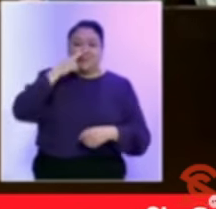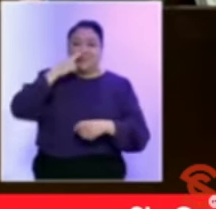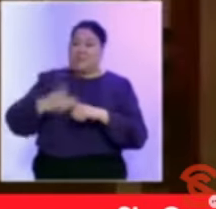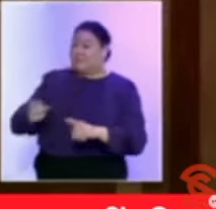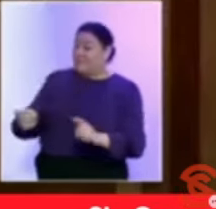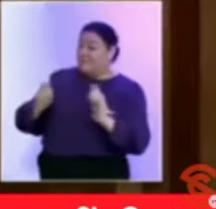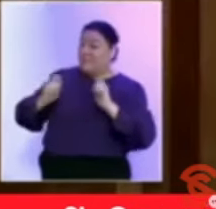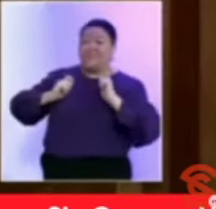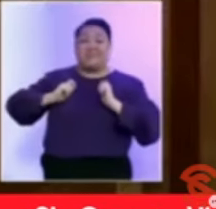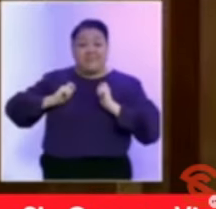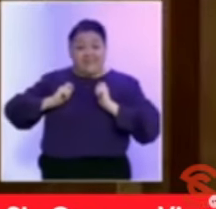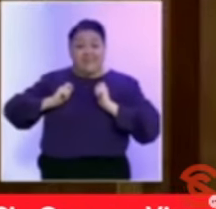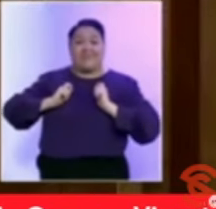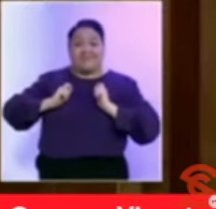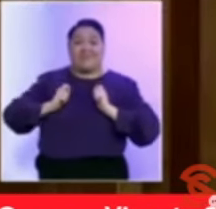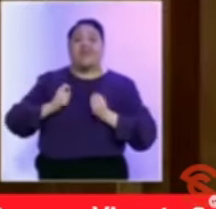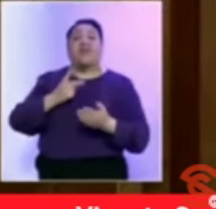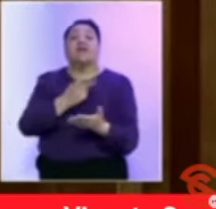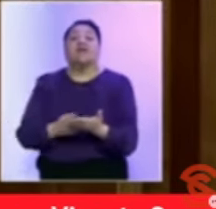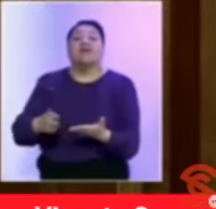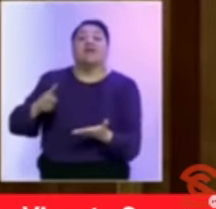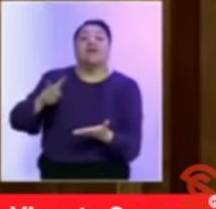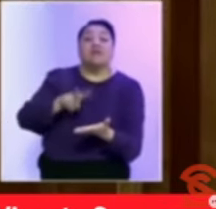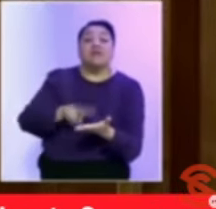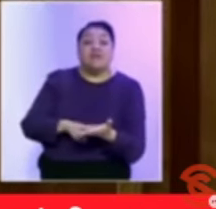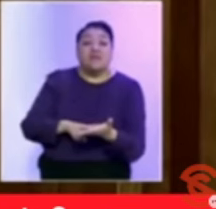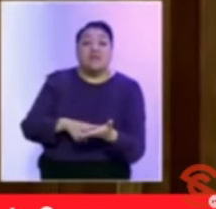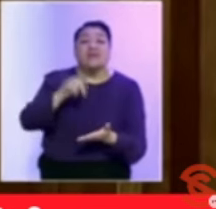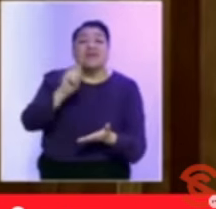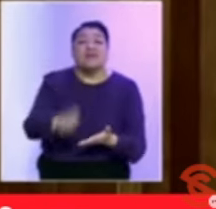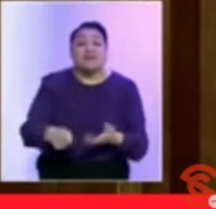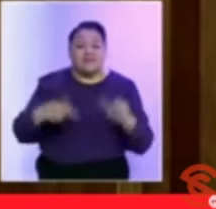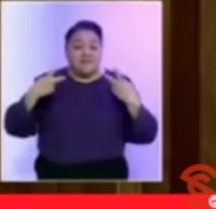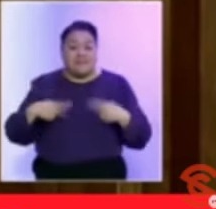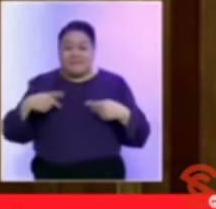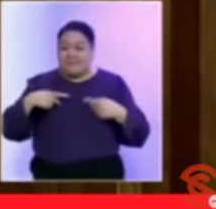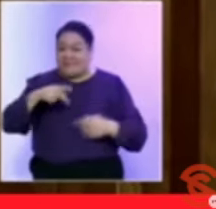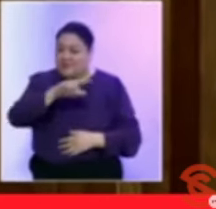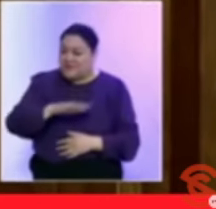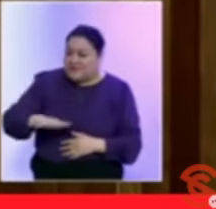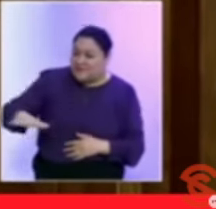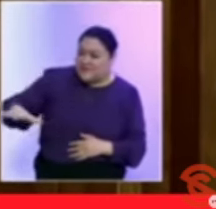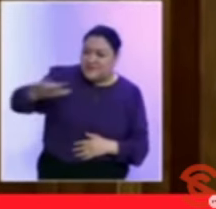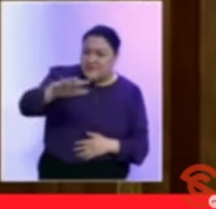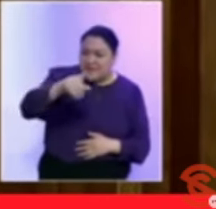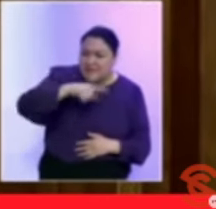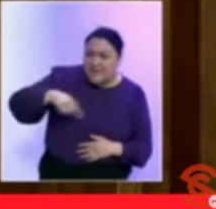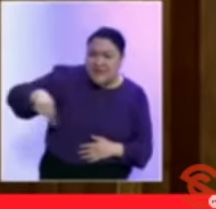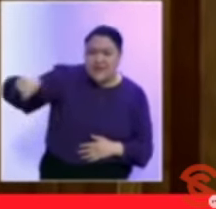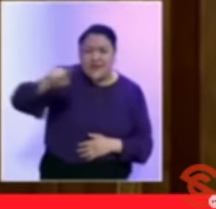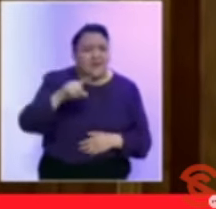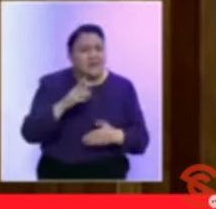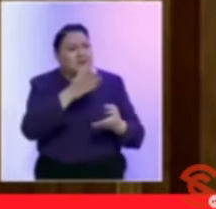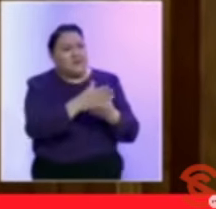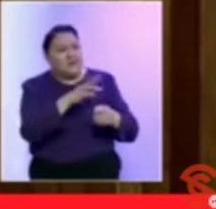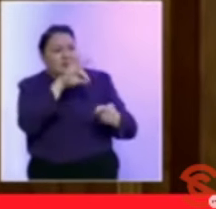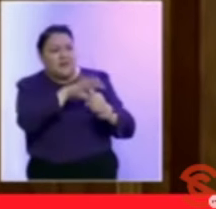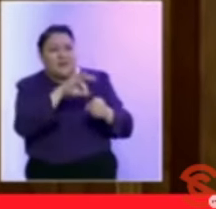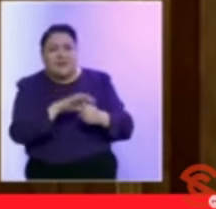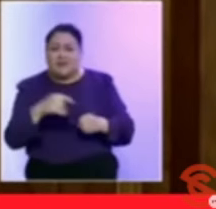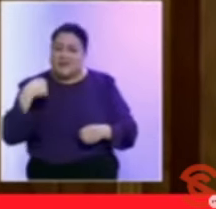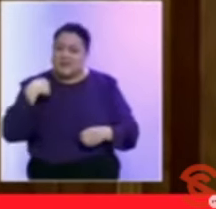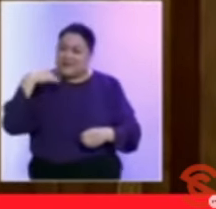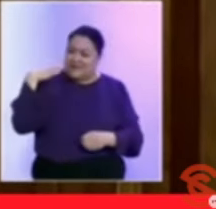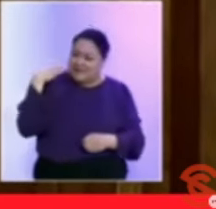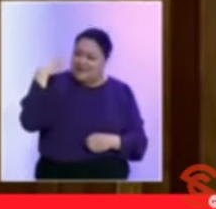corresponde sino también a todas y todos los mexicanos a quienes votaron por nosotros y